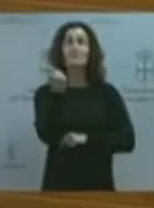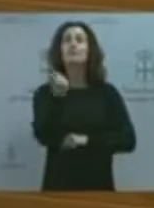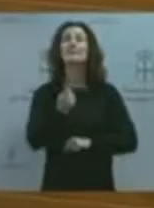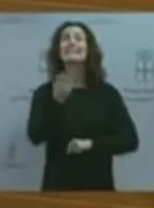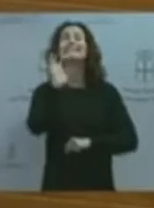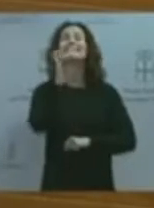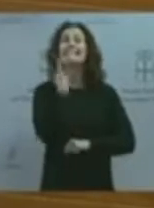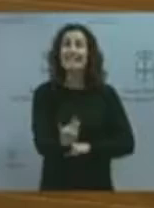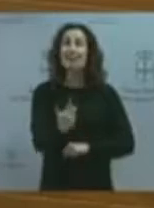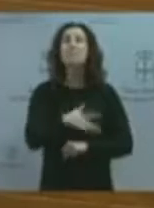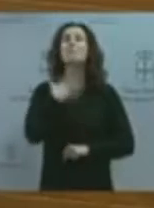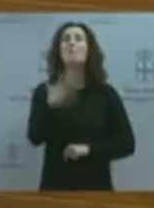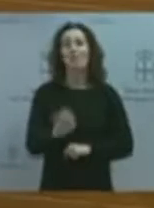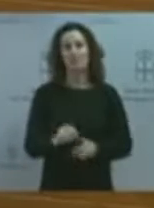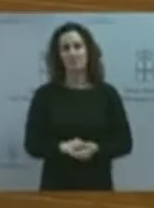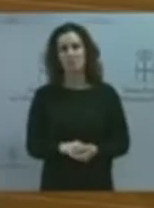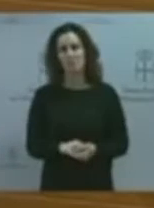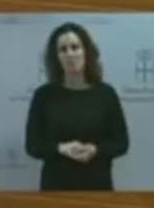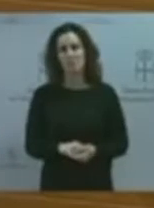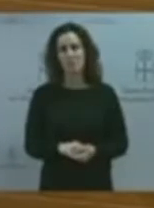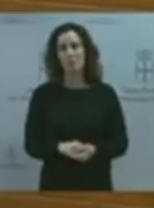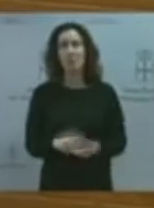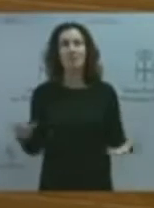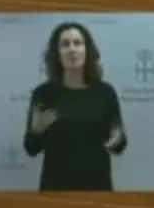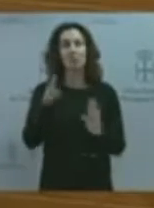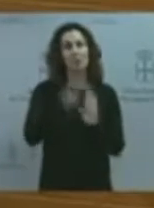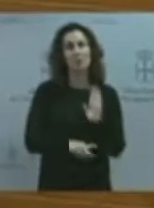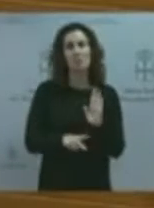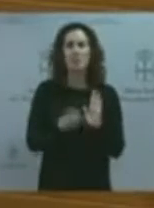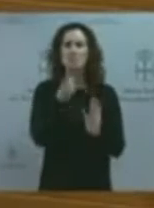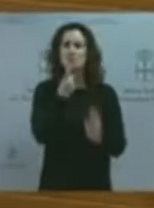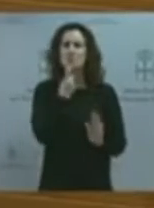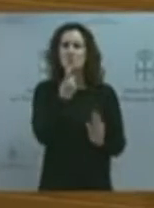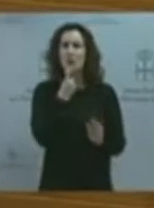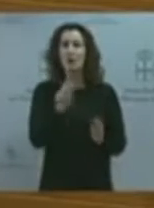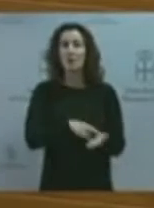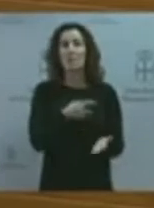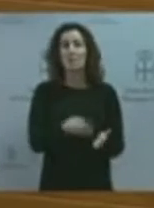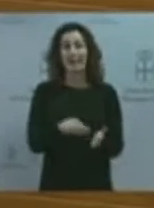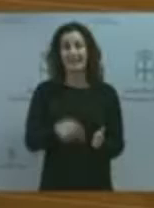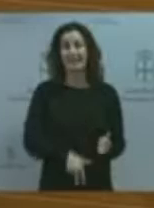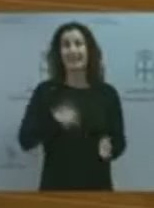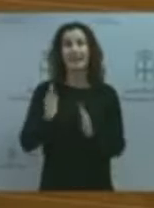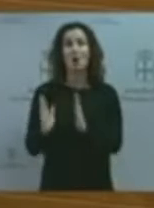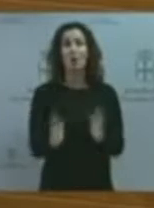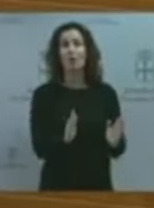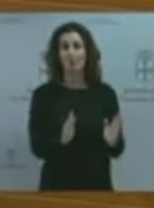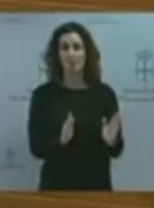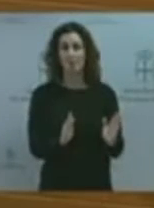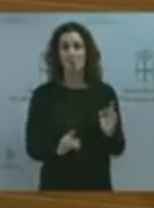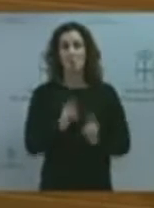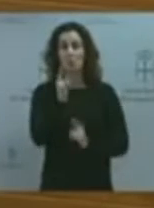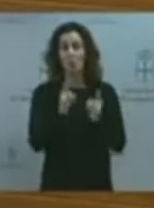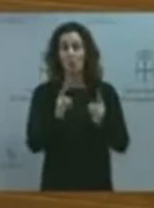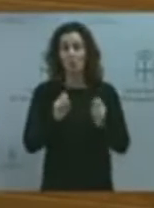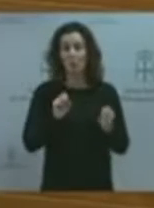una norma tan compleja, siempre pongo este ejemplo, como el Plan General de Ordenación Urbana, en La Viana fue aprobado por unanimidad. O sea que, fíjese usted